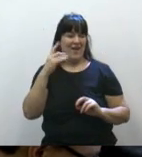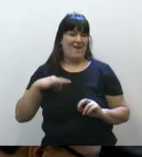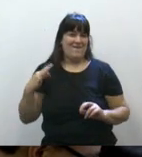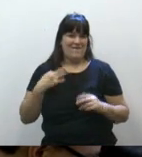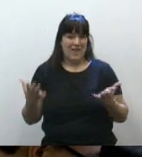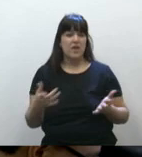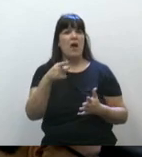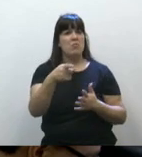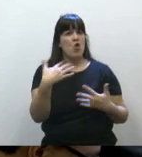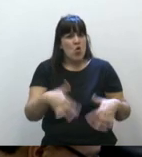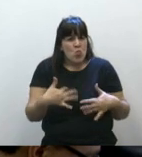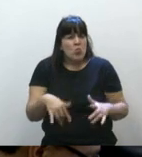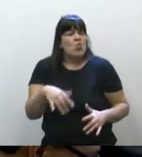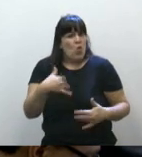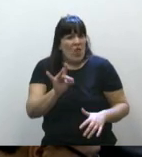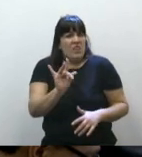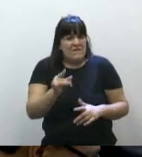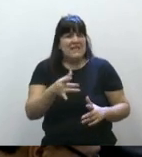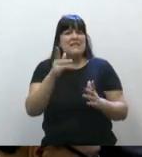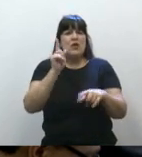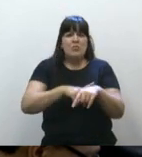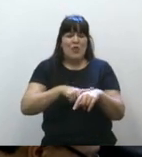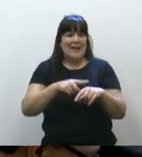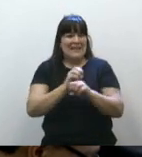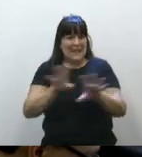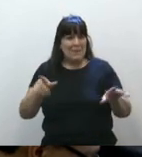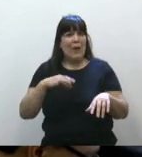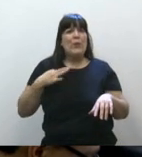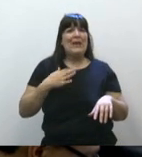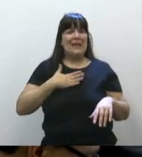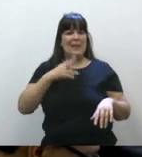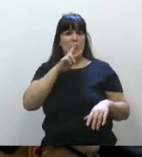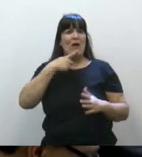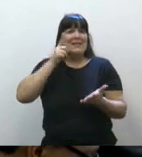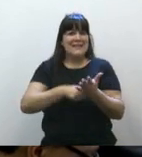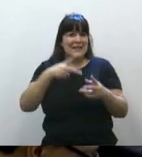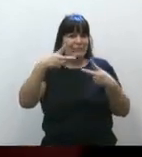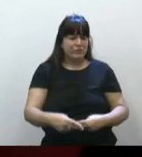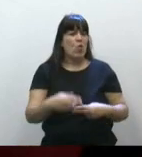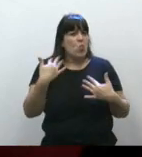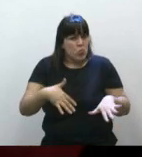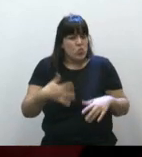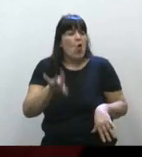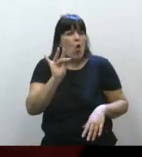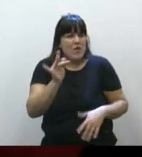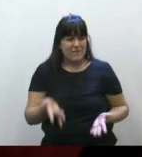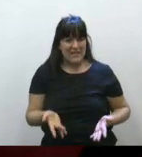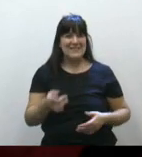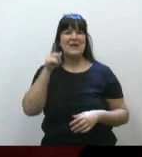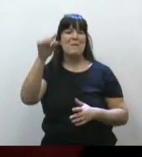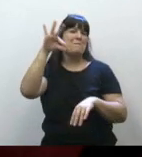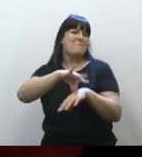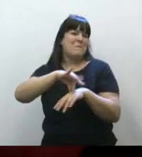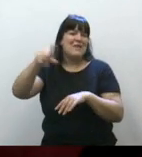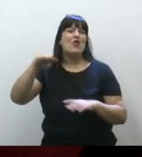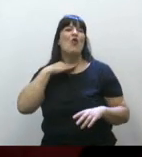muy duro muy muy tremendo en la vida de la mujer escuchamos al médico mexicano que